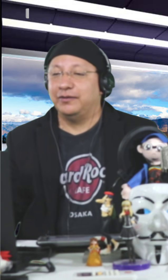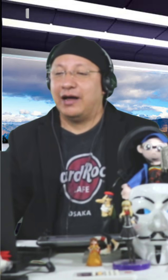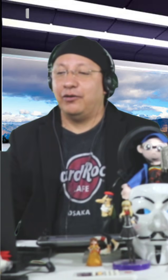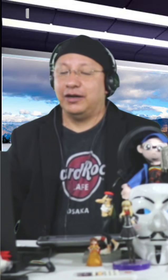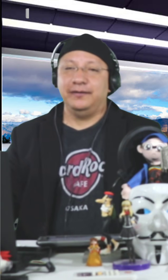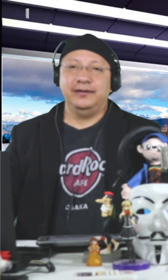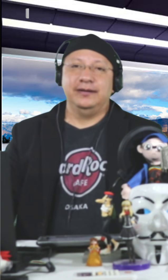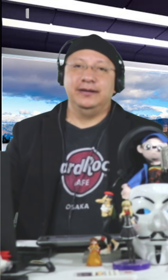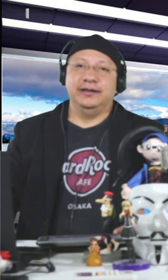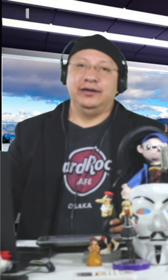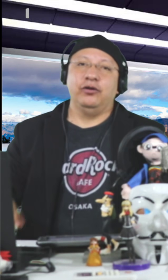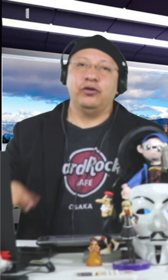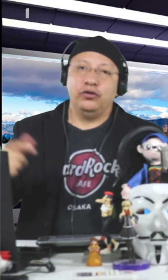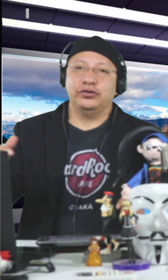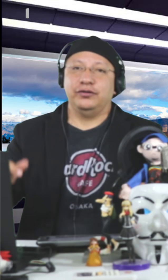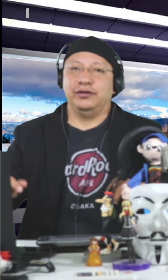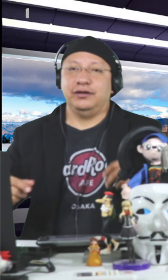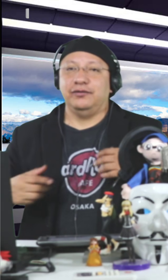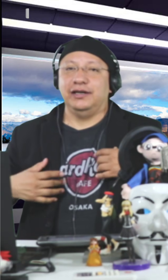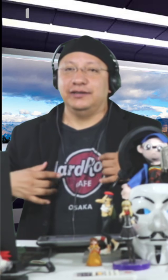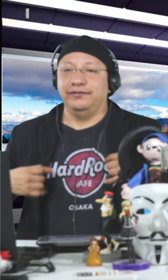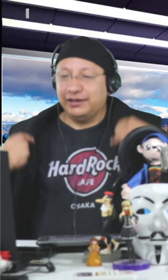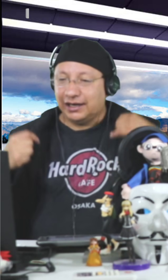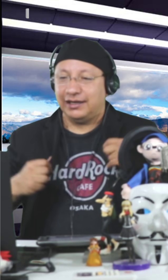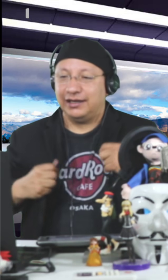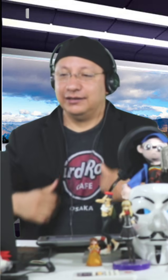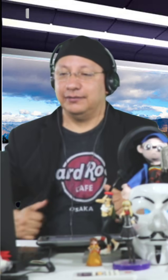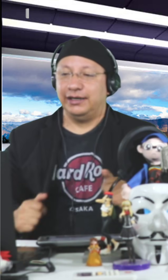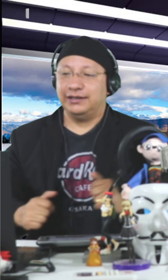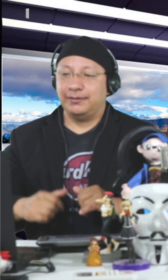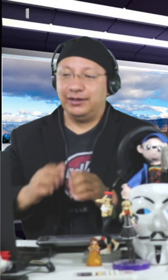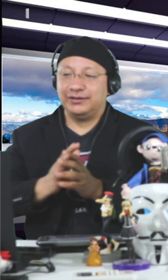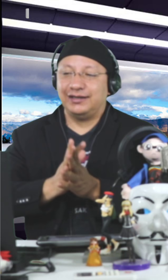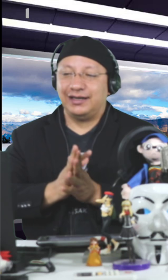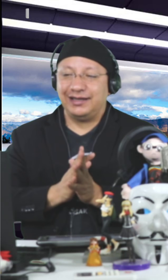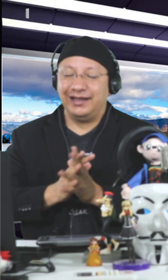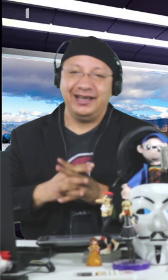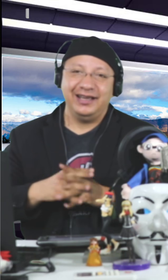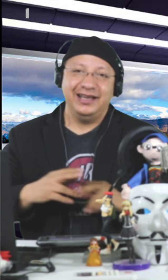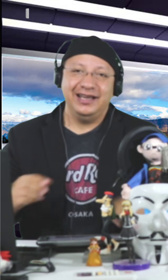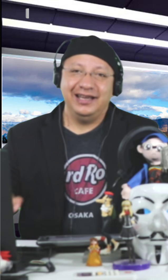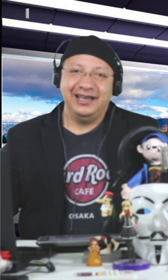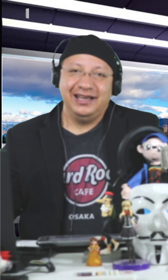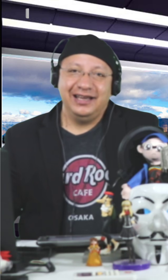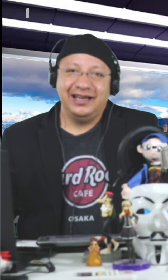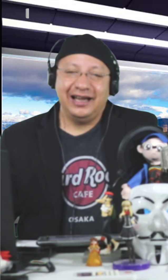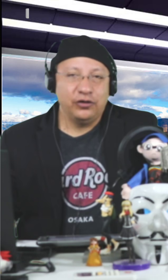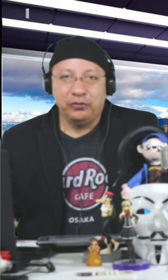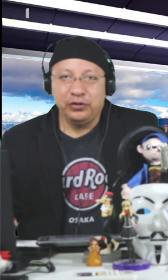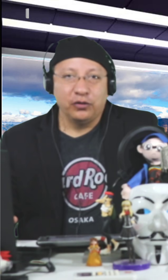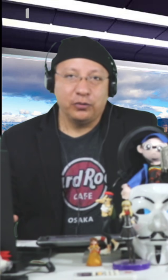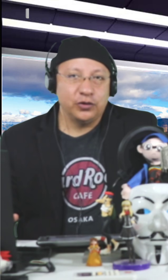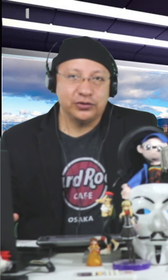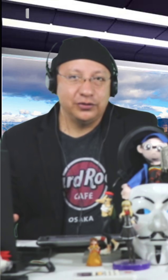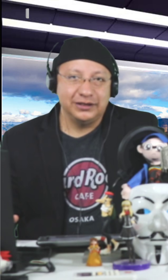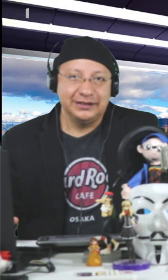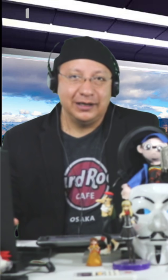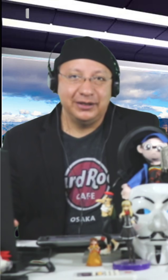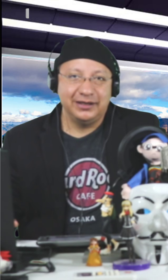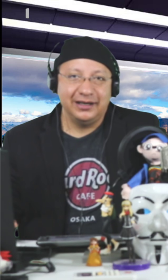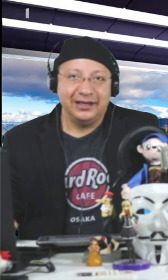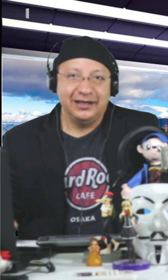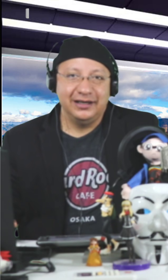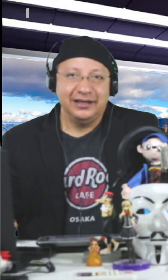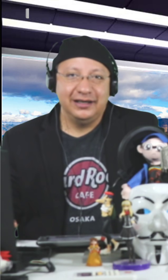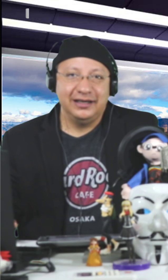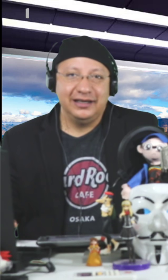video de una hora y luego otro de con las infiltradas. Este video se trata de algo muy morboso,